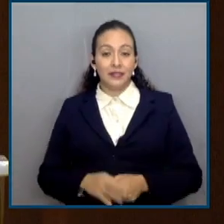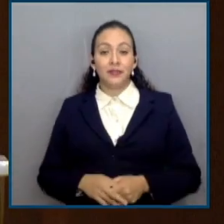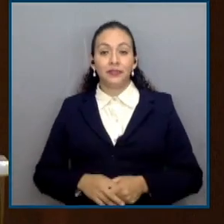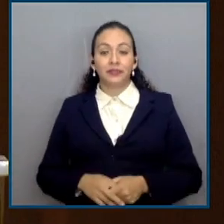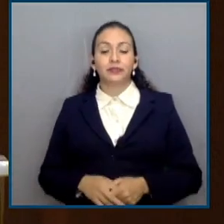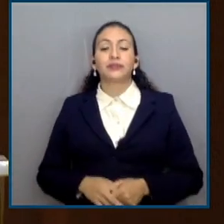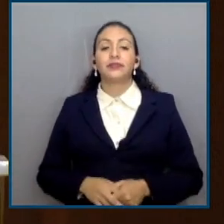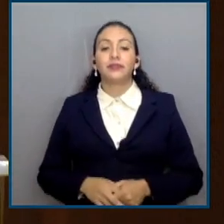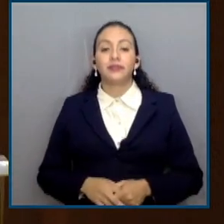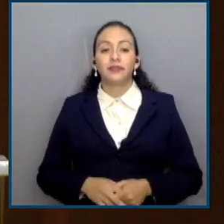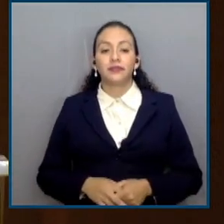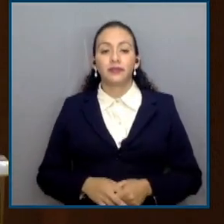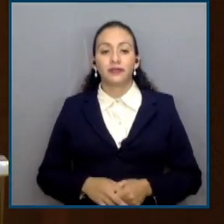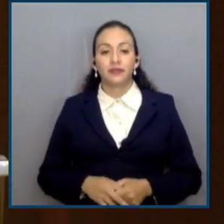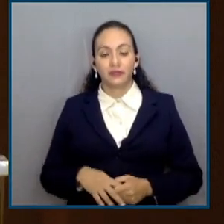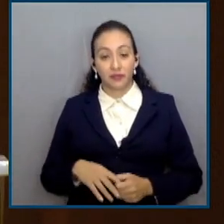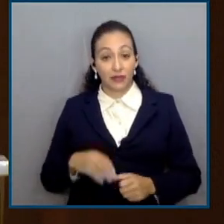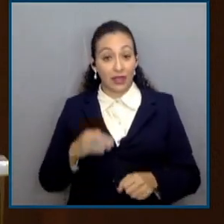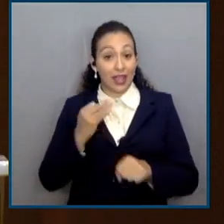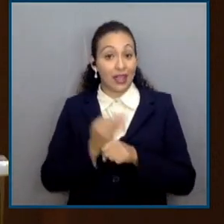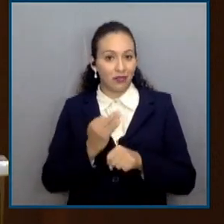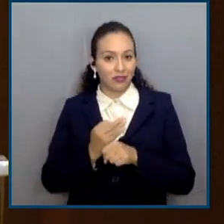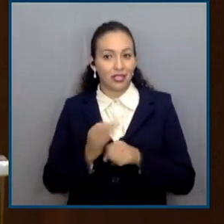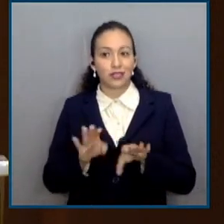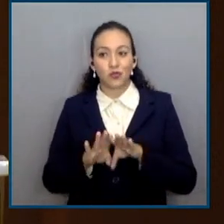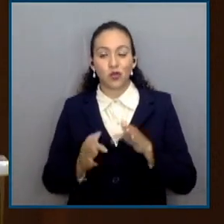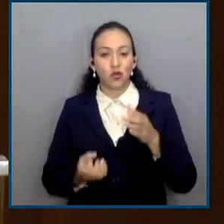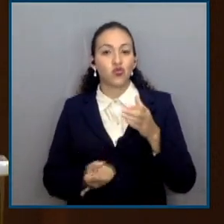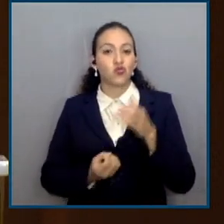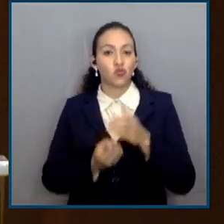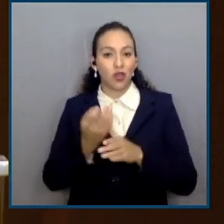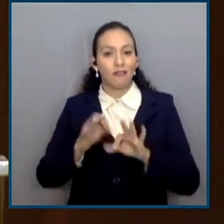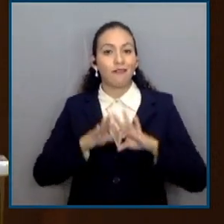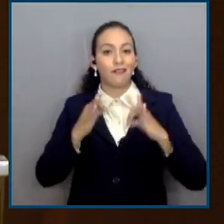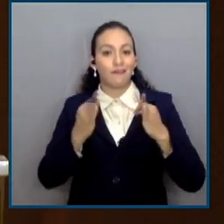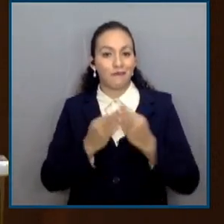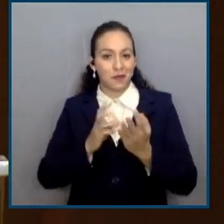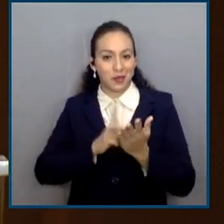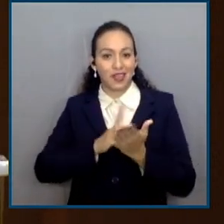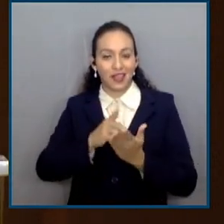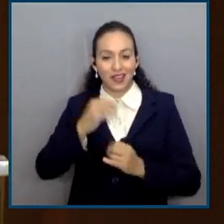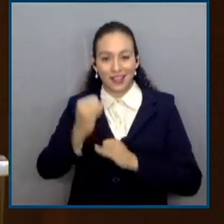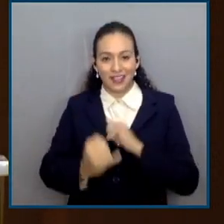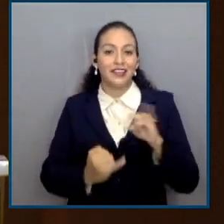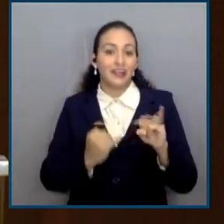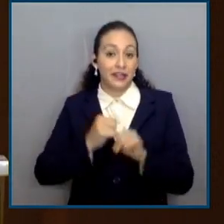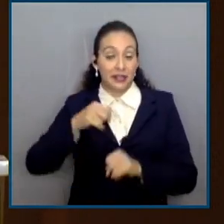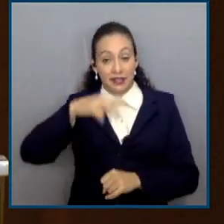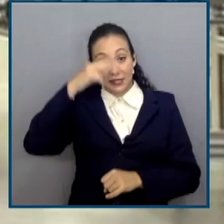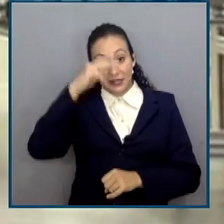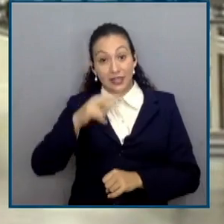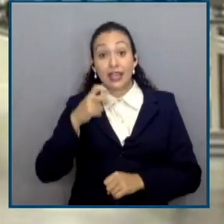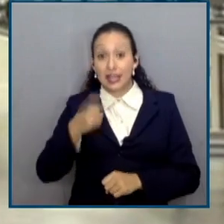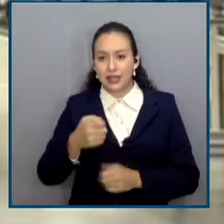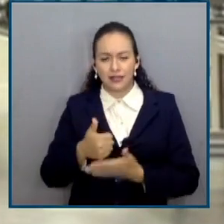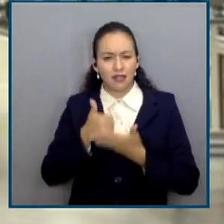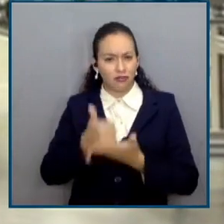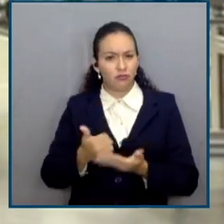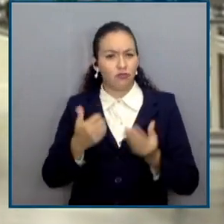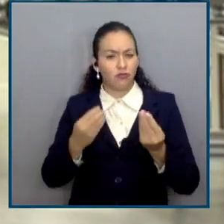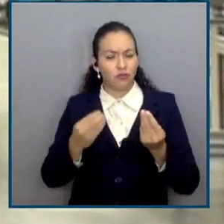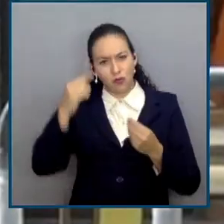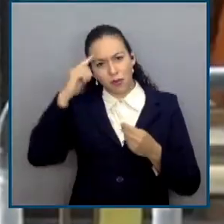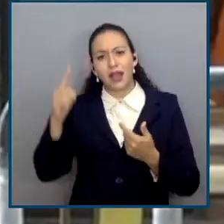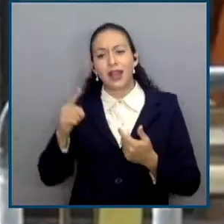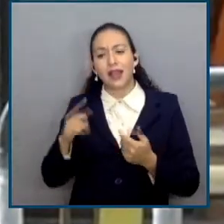ante un nuevo hito en la historia del derecho comercial internacional en nuestro país, que reforzará aún más la importancia del conocimiento